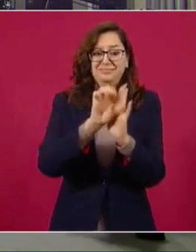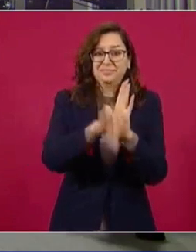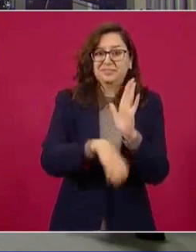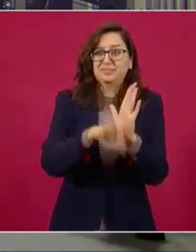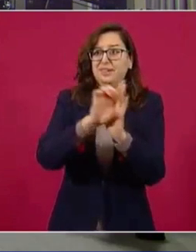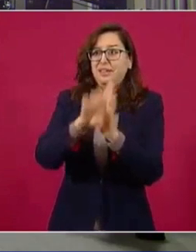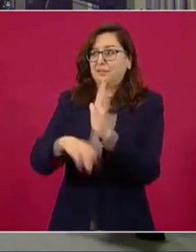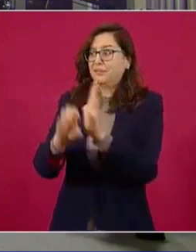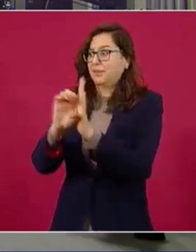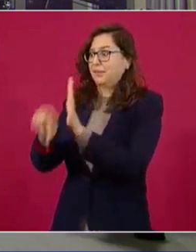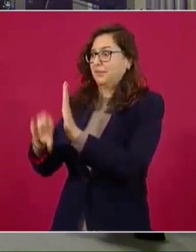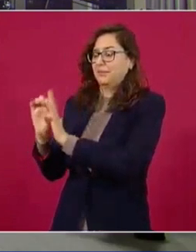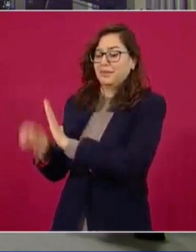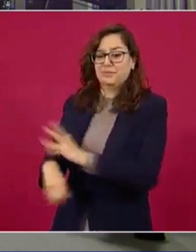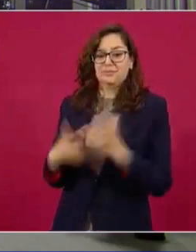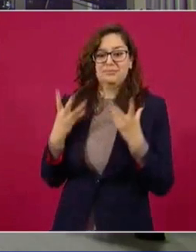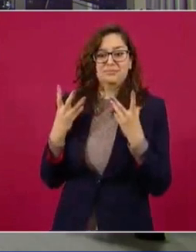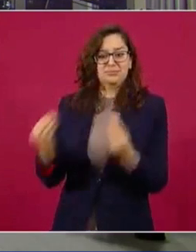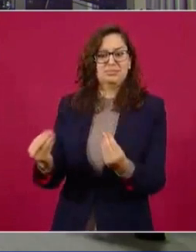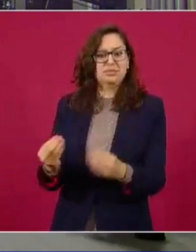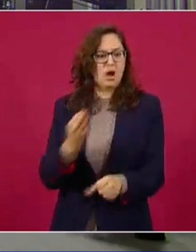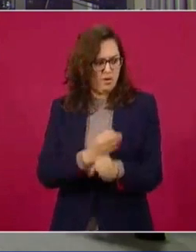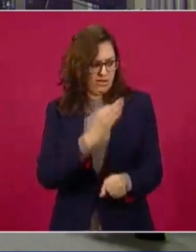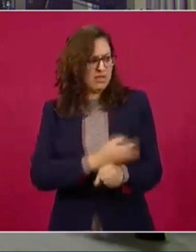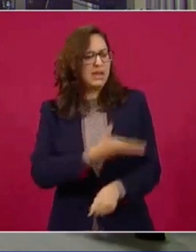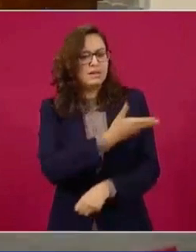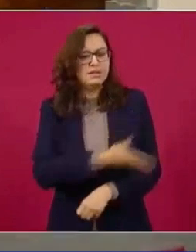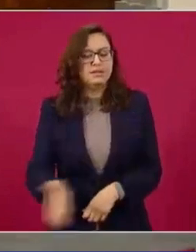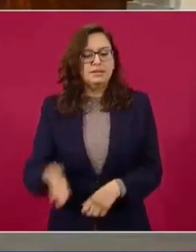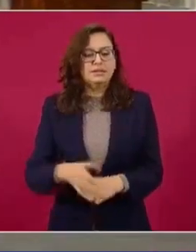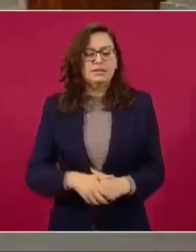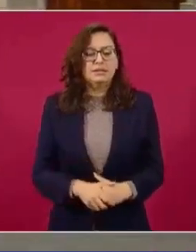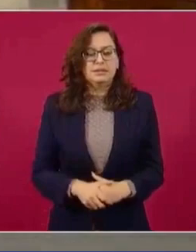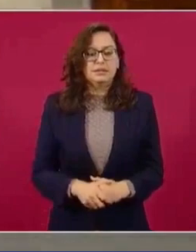negocio, de una vez.